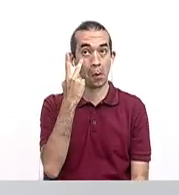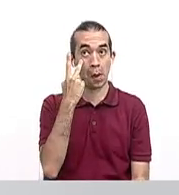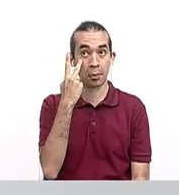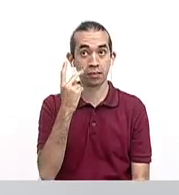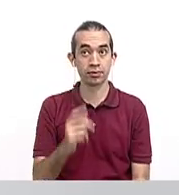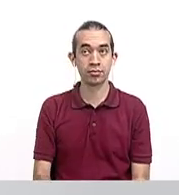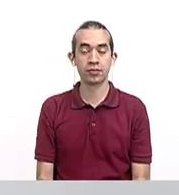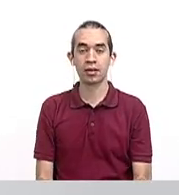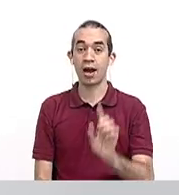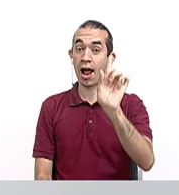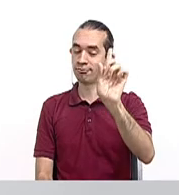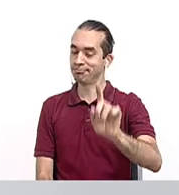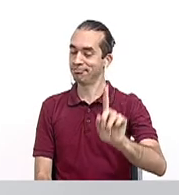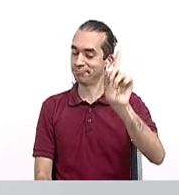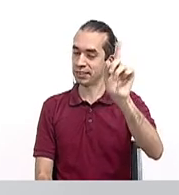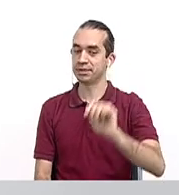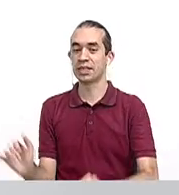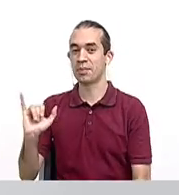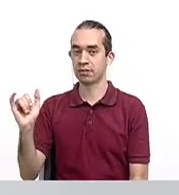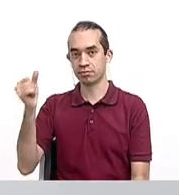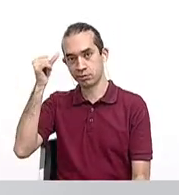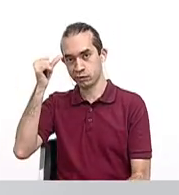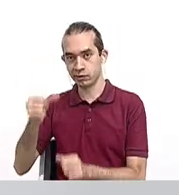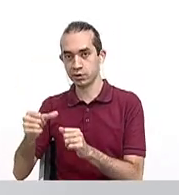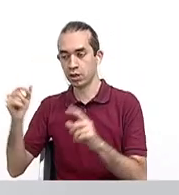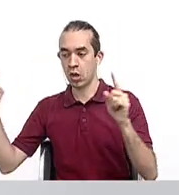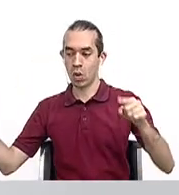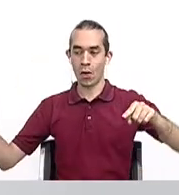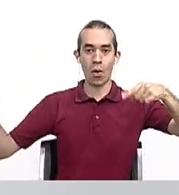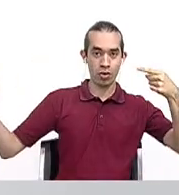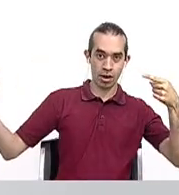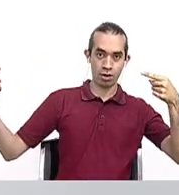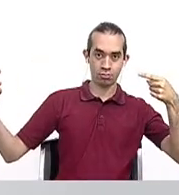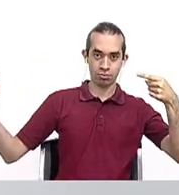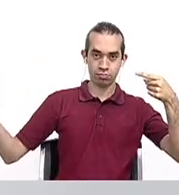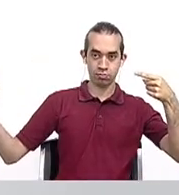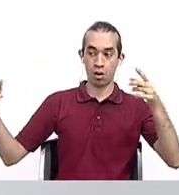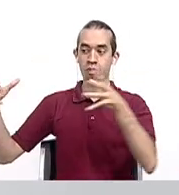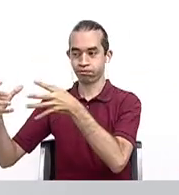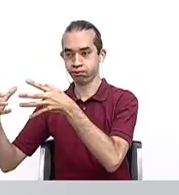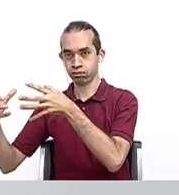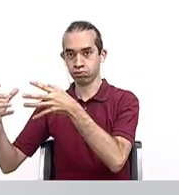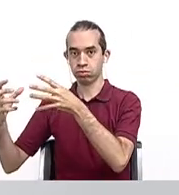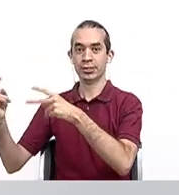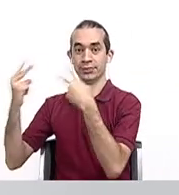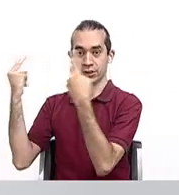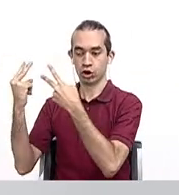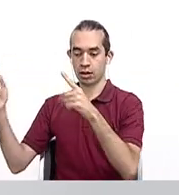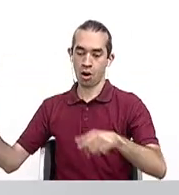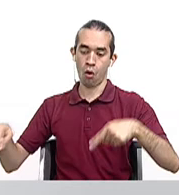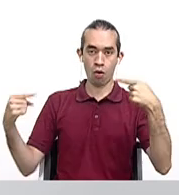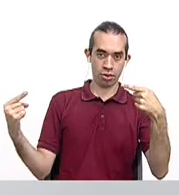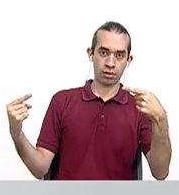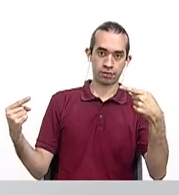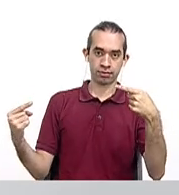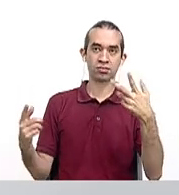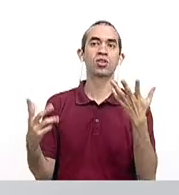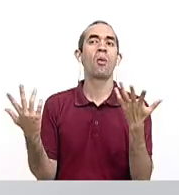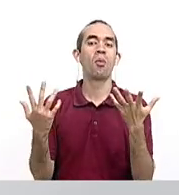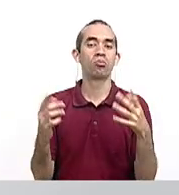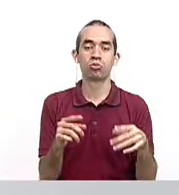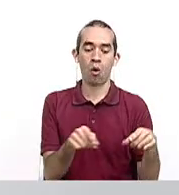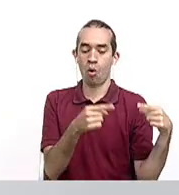por ahí ah bueno tenemos también entonces los rivales de esa alianza llamada bloque de la victoria las fuerzas